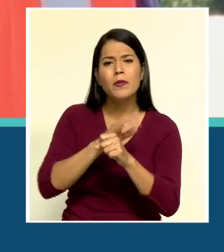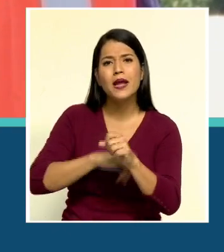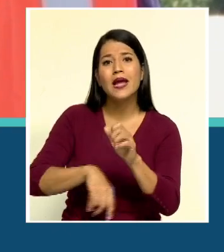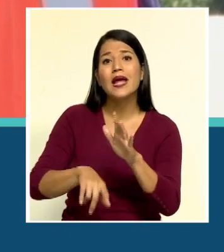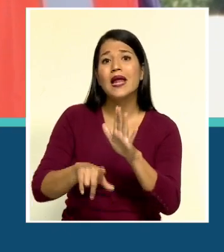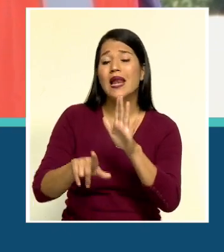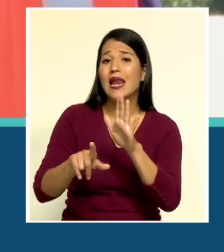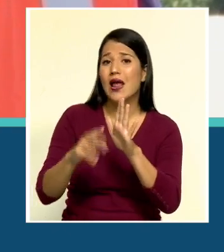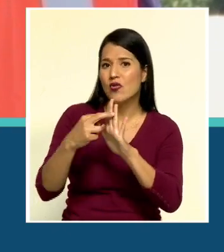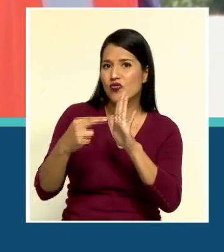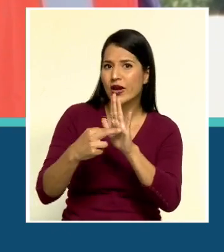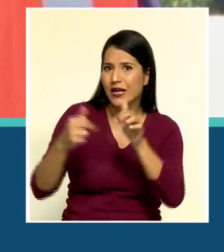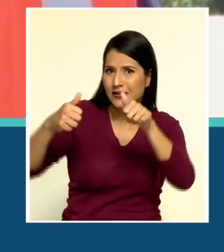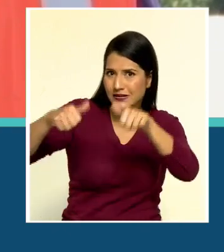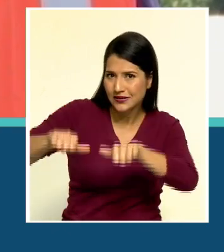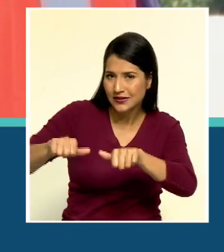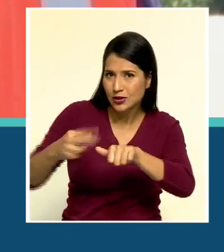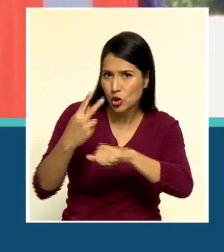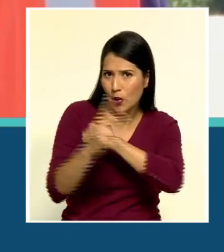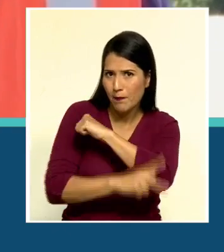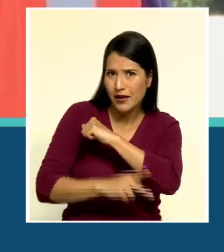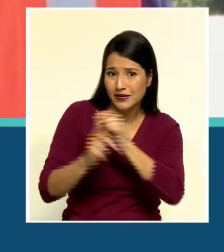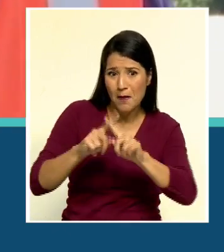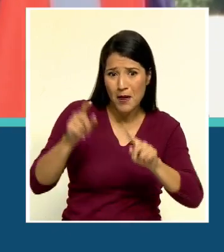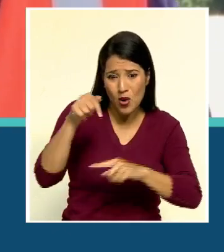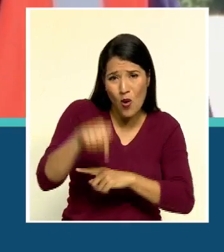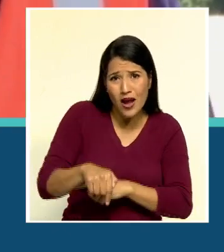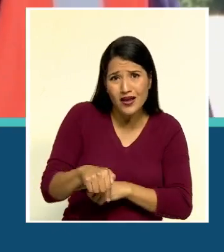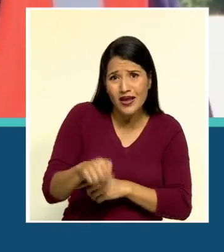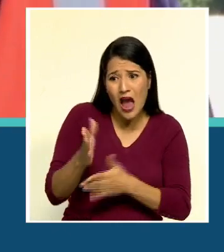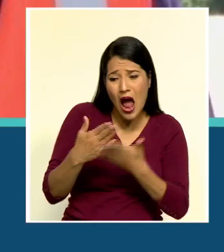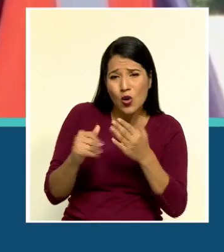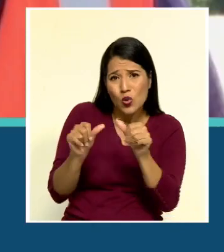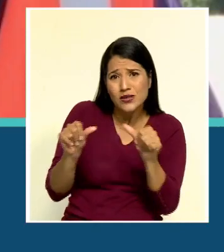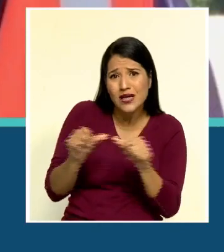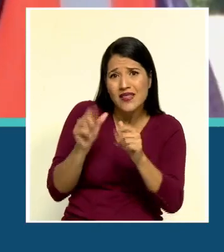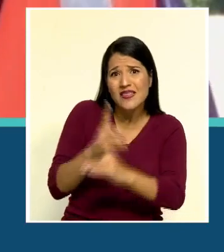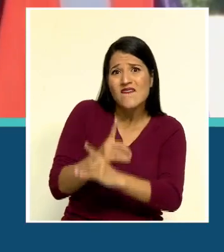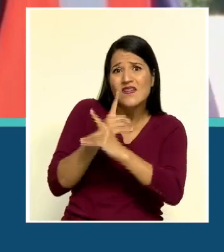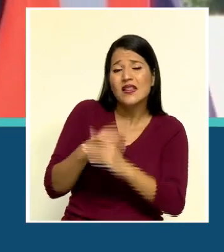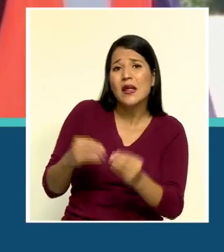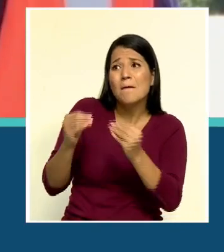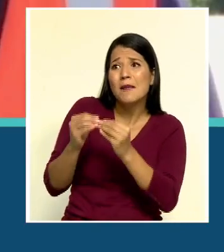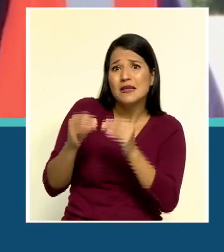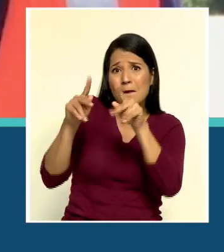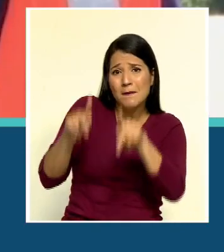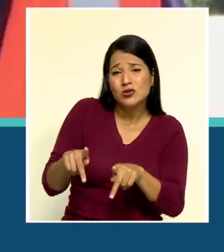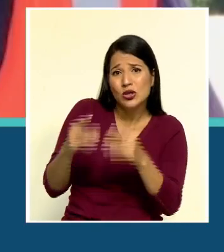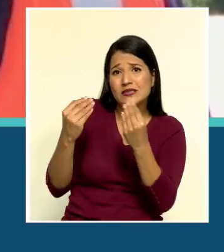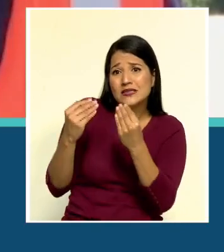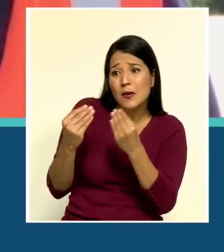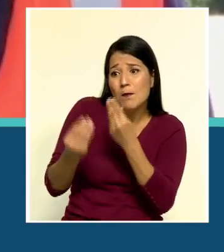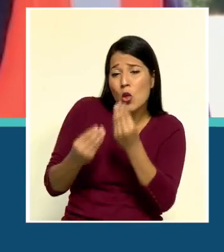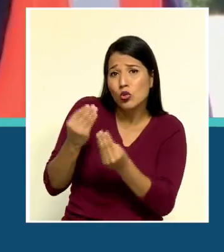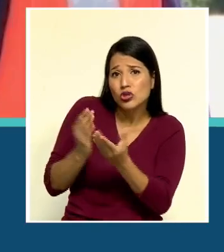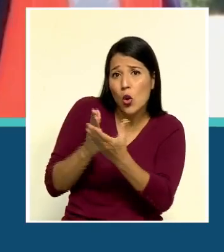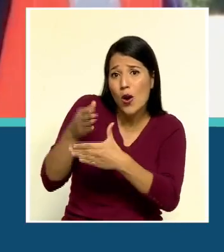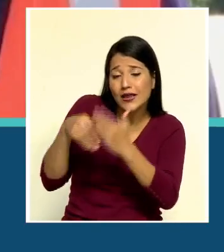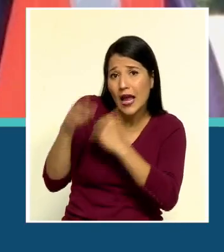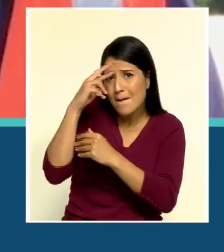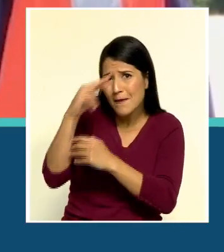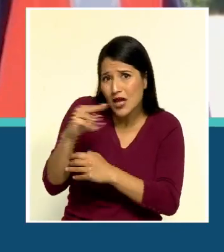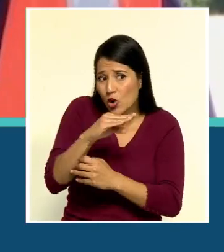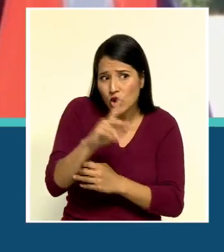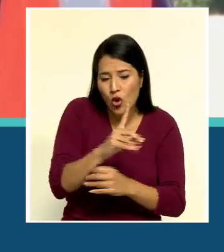pero también me queda claro que hay sectores aquí que defienden más a los aguacateros de México que a los productores de Costa Rica. Entonces, ¿de qué